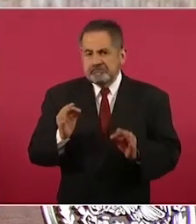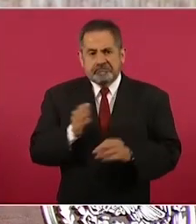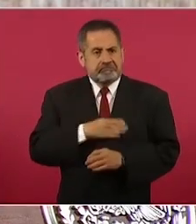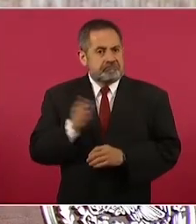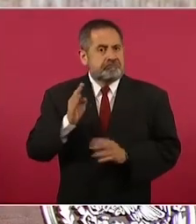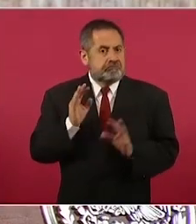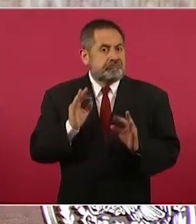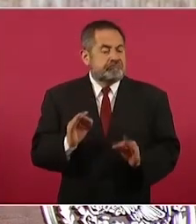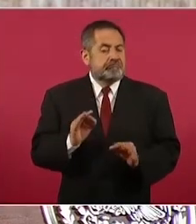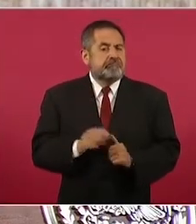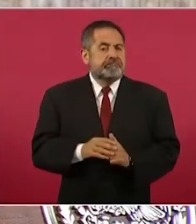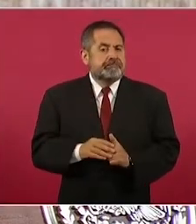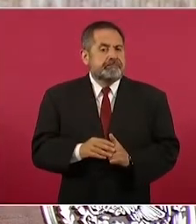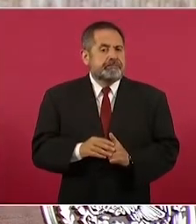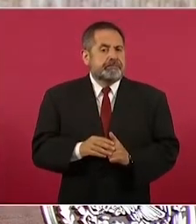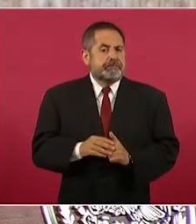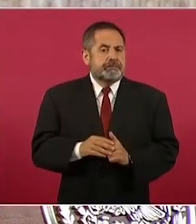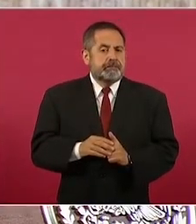para